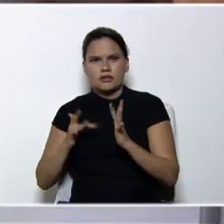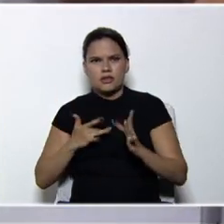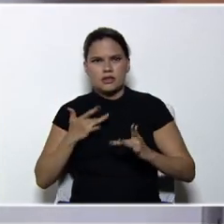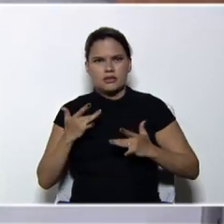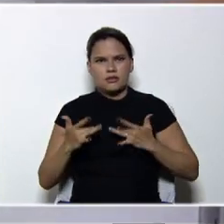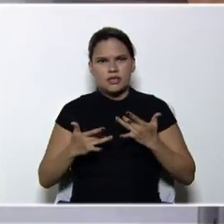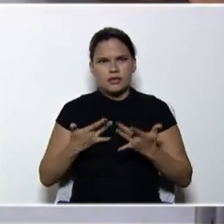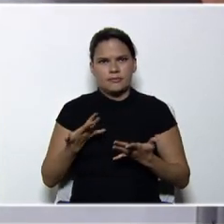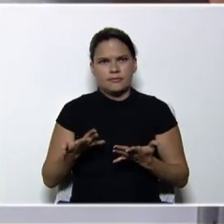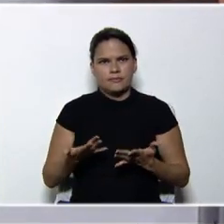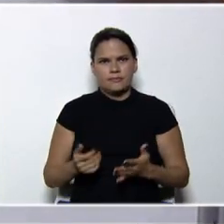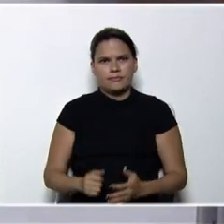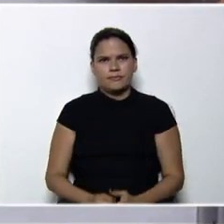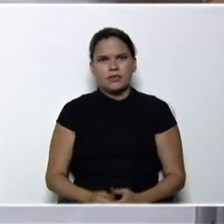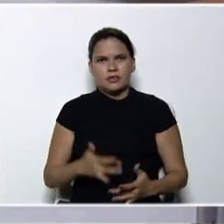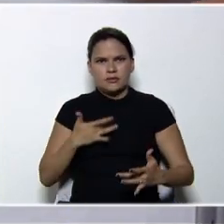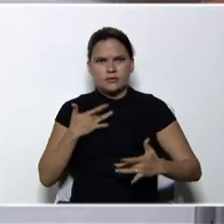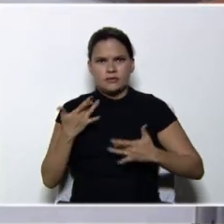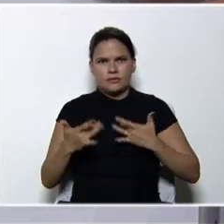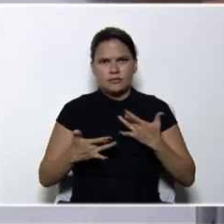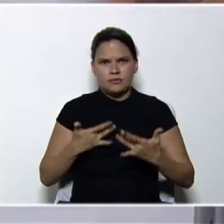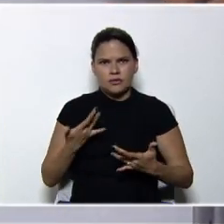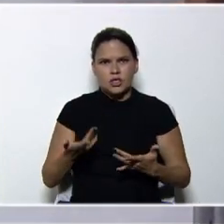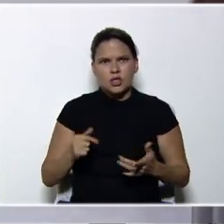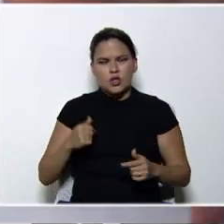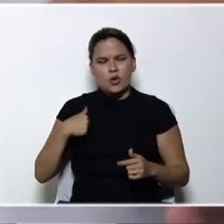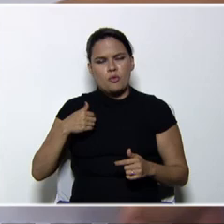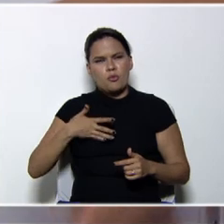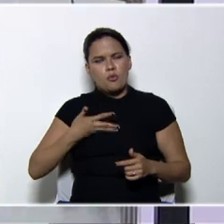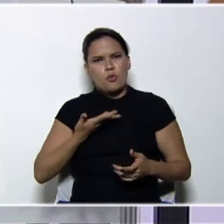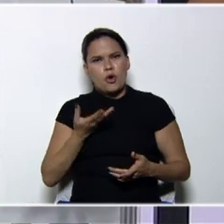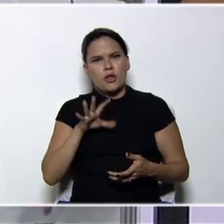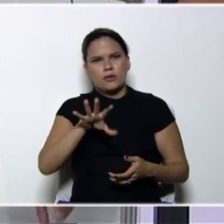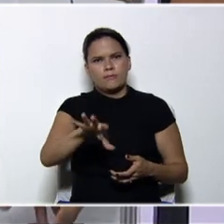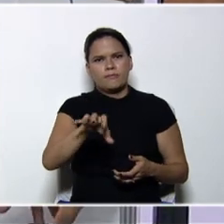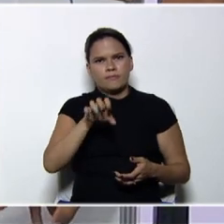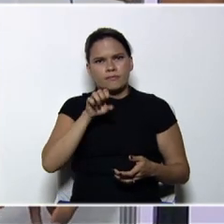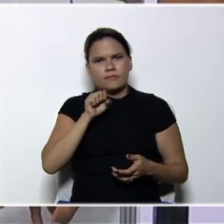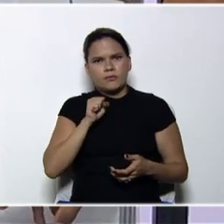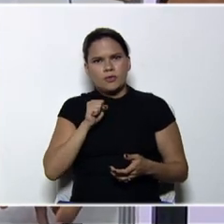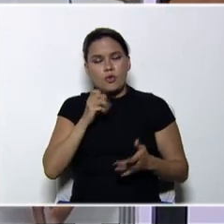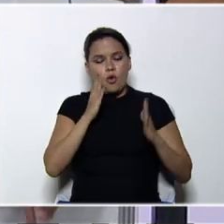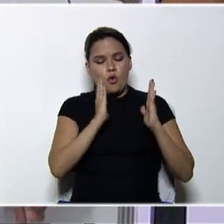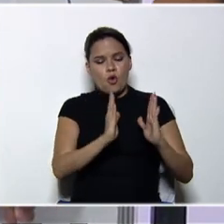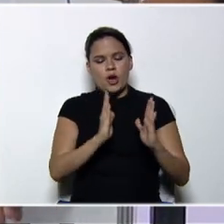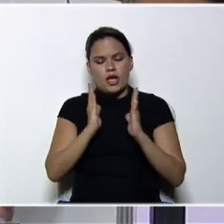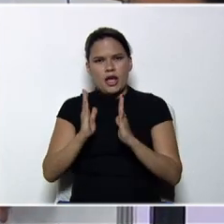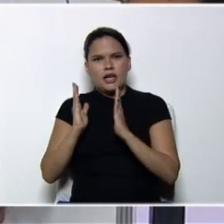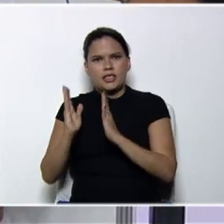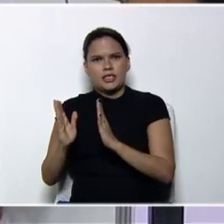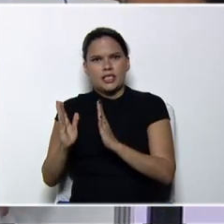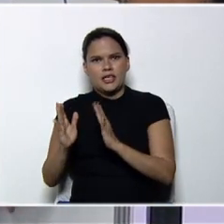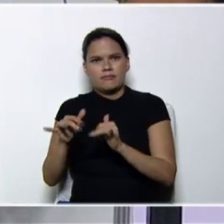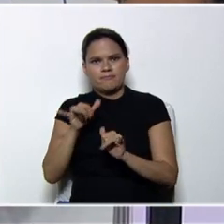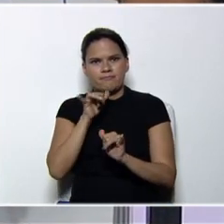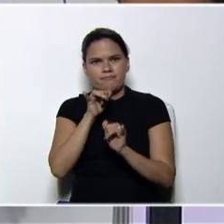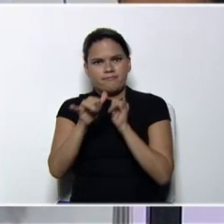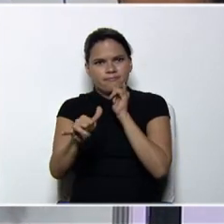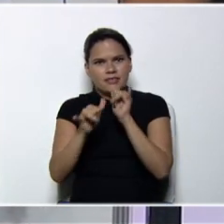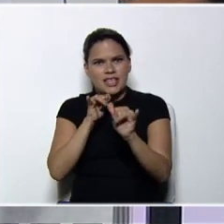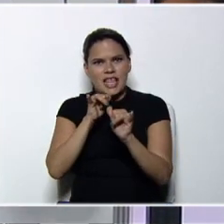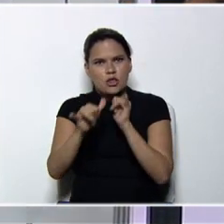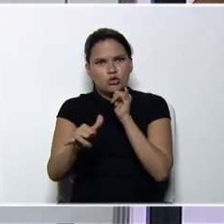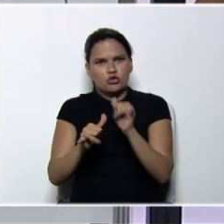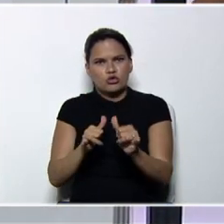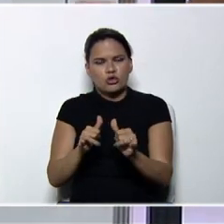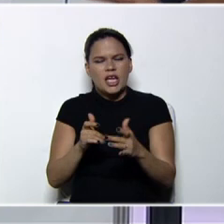de esas acciones yo puedo entonces tomar o organizar datos, ¿verdad? ¿Qué quiero